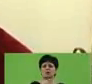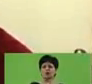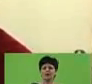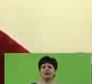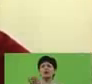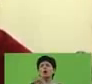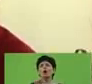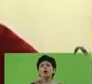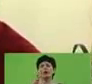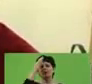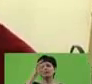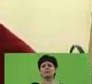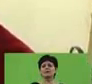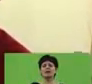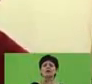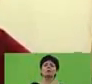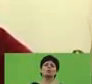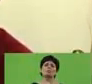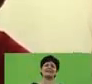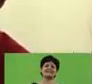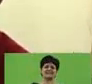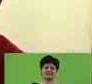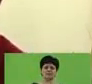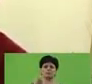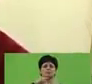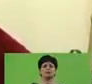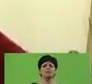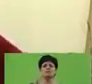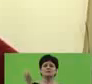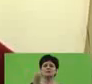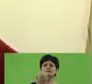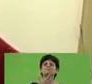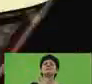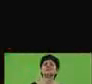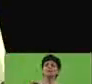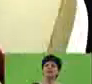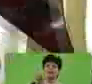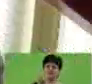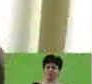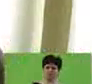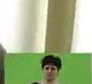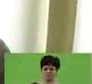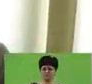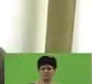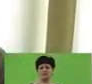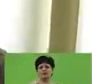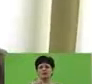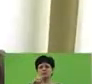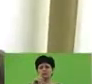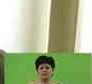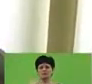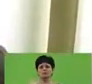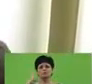sexuales no deseadas, enfermedades de transmisión sexual, pero bueno, lo importante ahorita es rescatar el placer. Claudia Dimicoli, soy